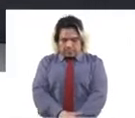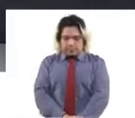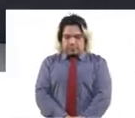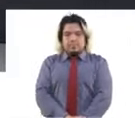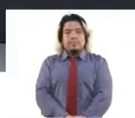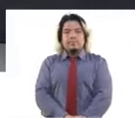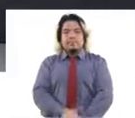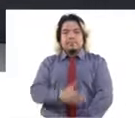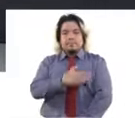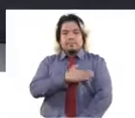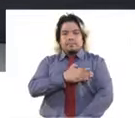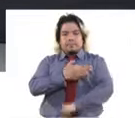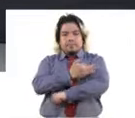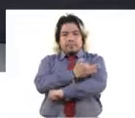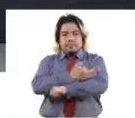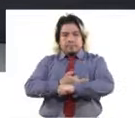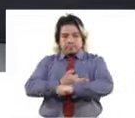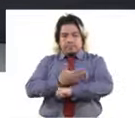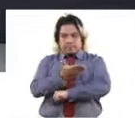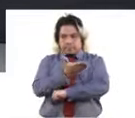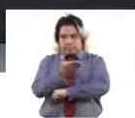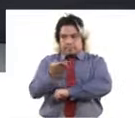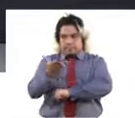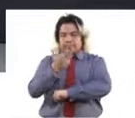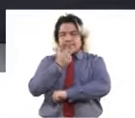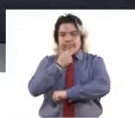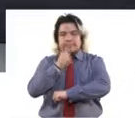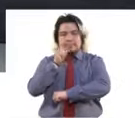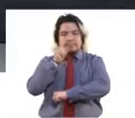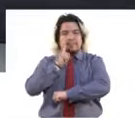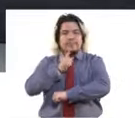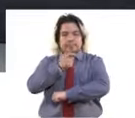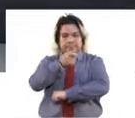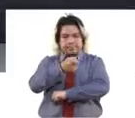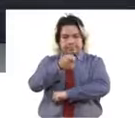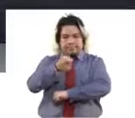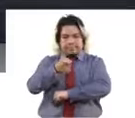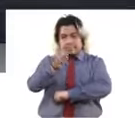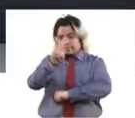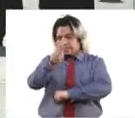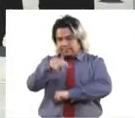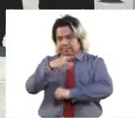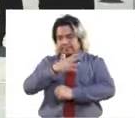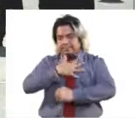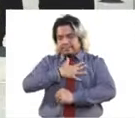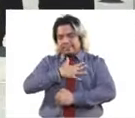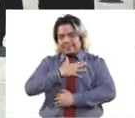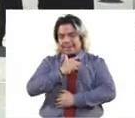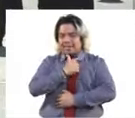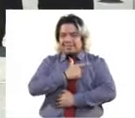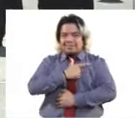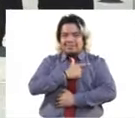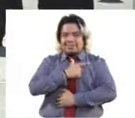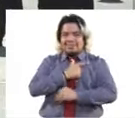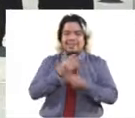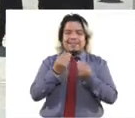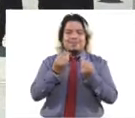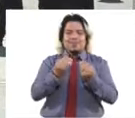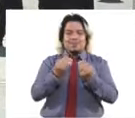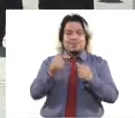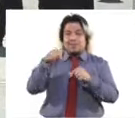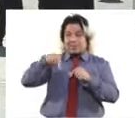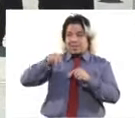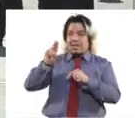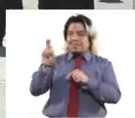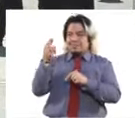Muy buenas tardes a todos y a todas. Me da muchísimo gusto estar en la Universidad